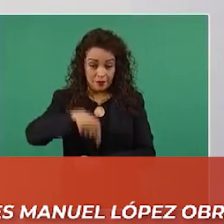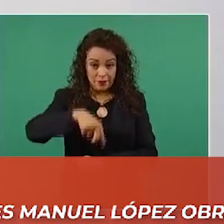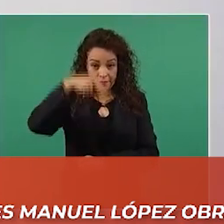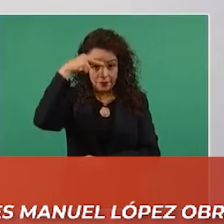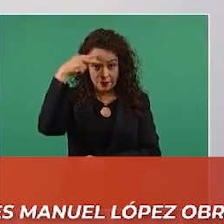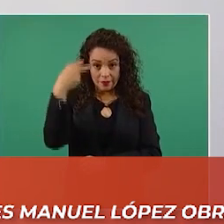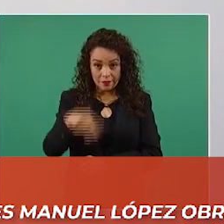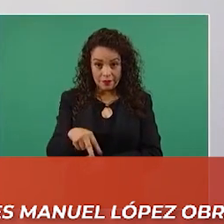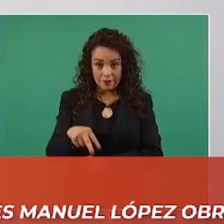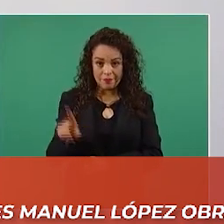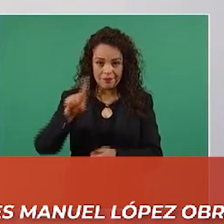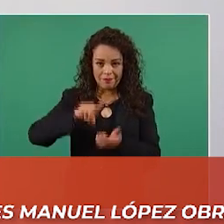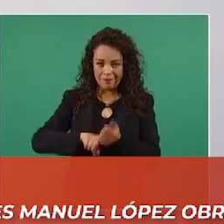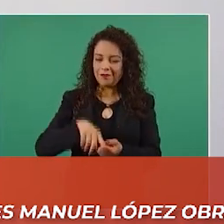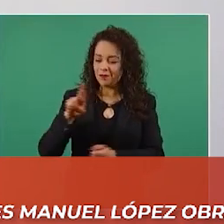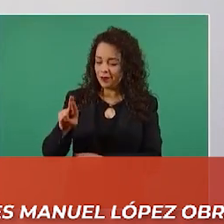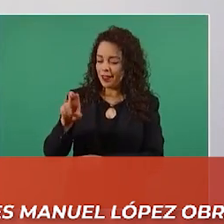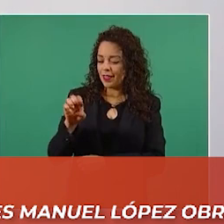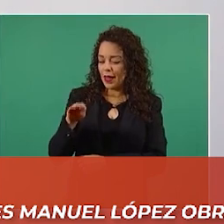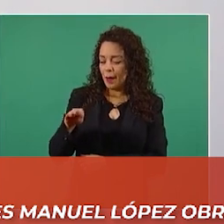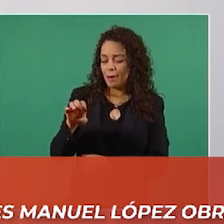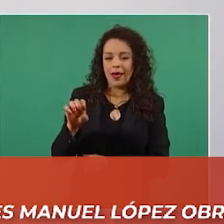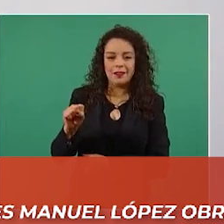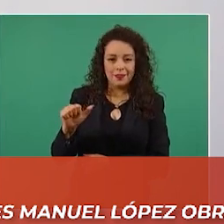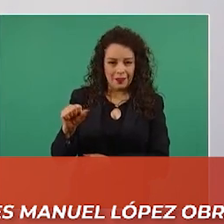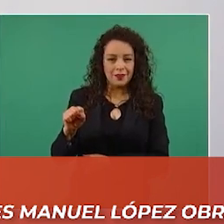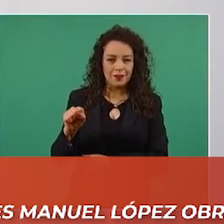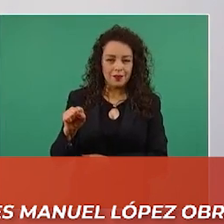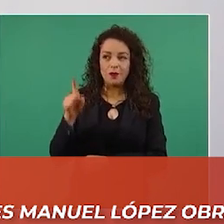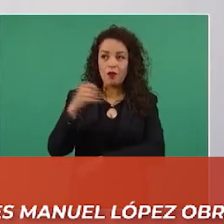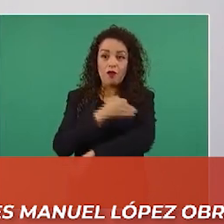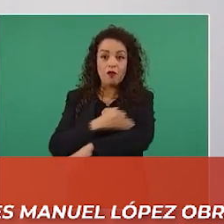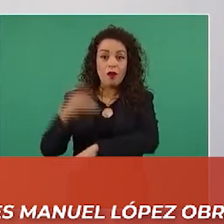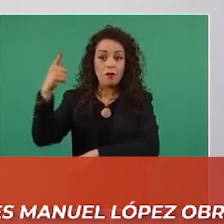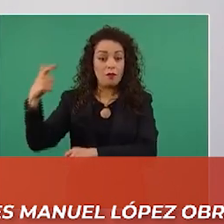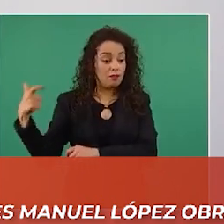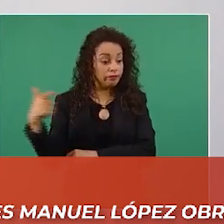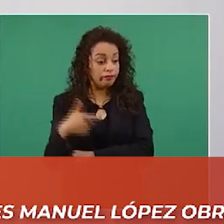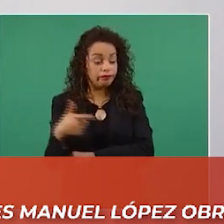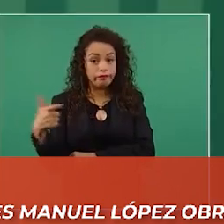en remesas, lo que envían a sus familiares,